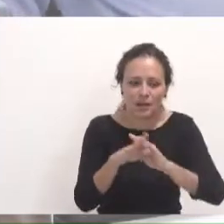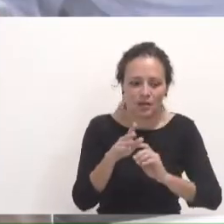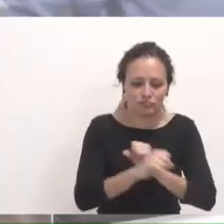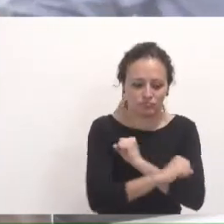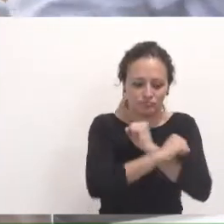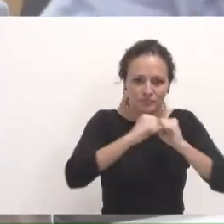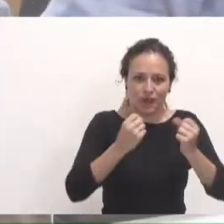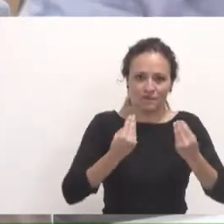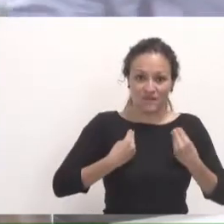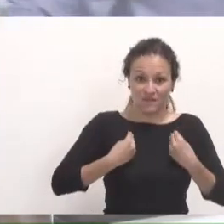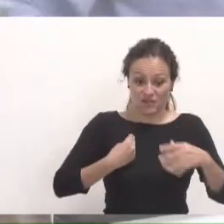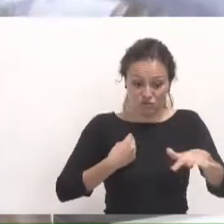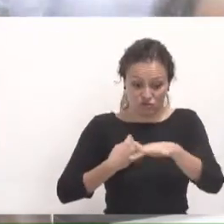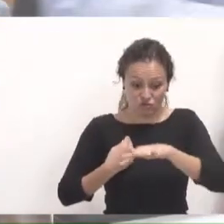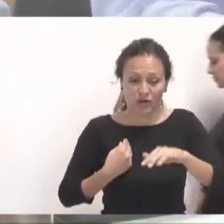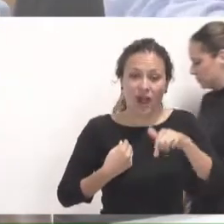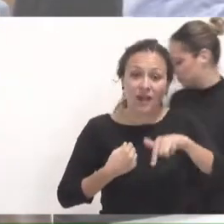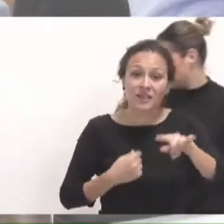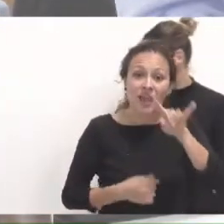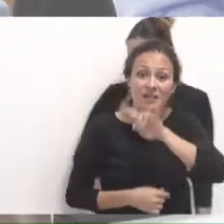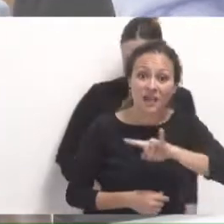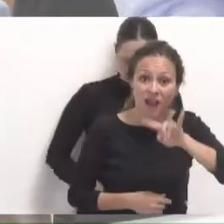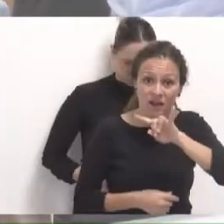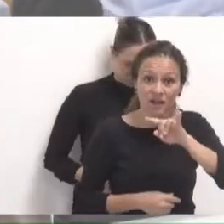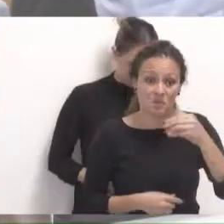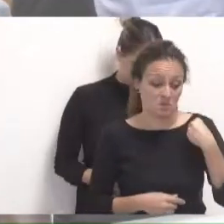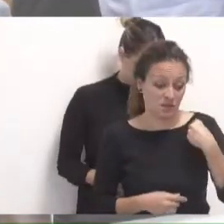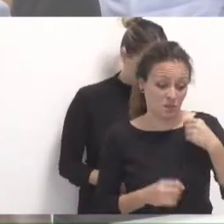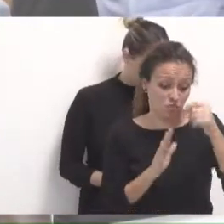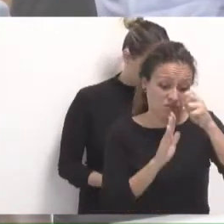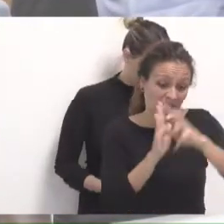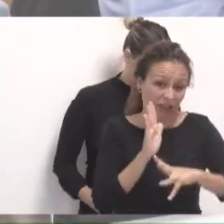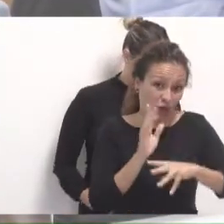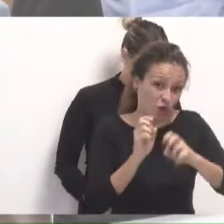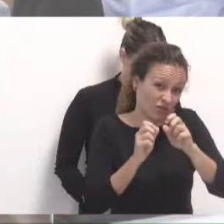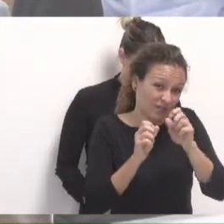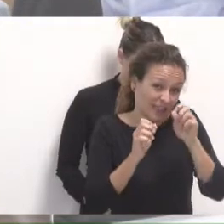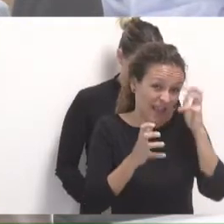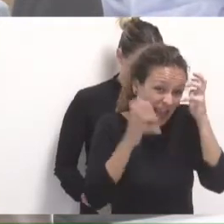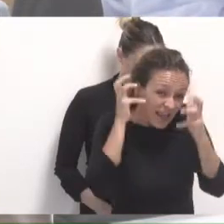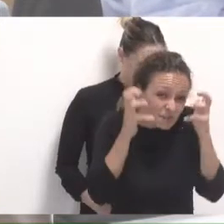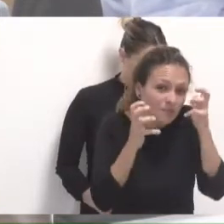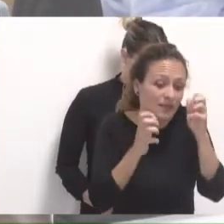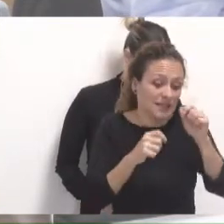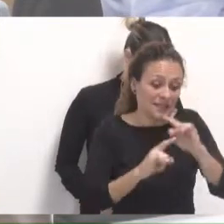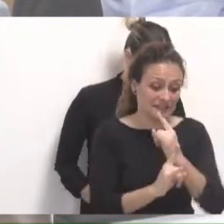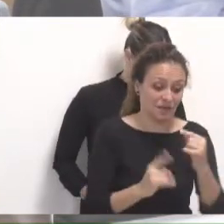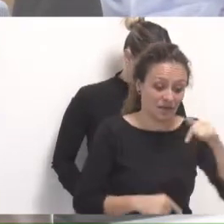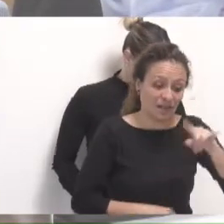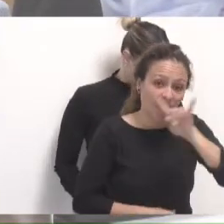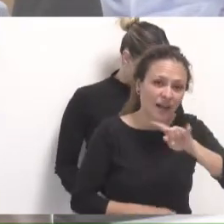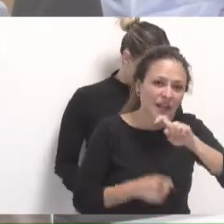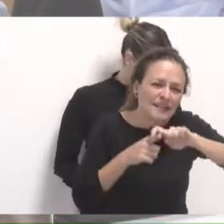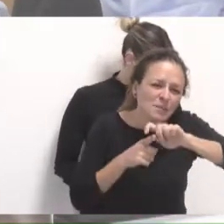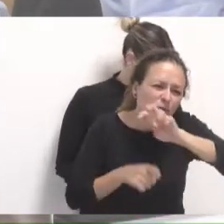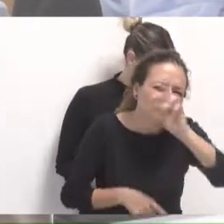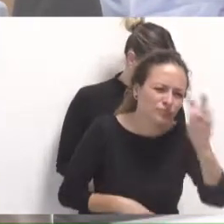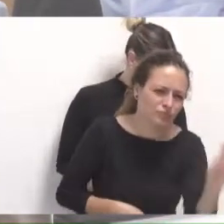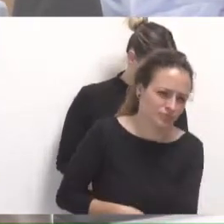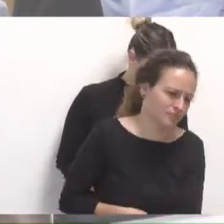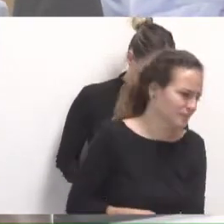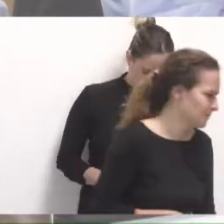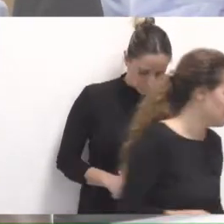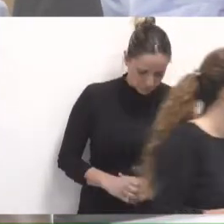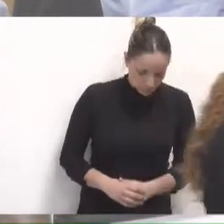en el hábitat, pues en Canarias nos hemos encontrado, según el catálogo, el listado de especies silvestres de Canarias, con distintos grupos de termitas,